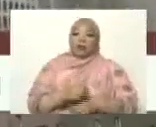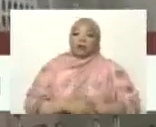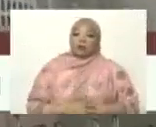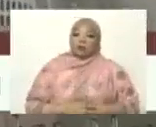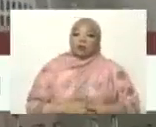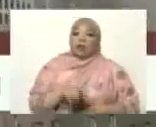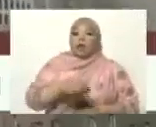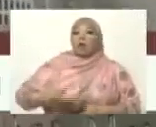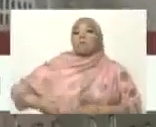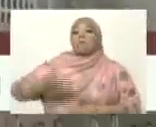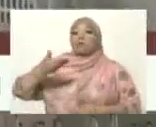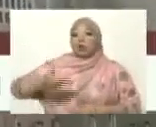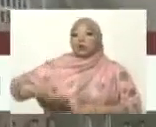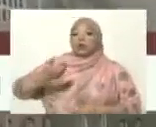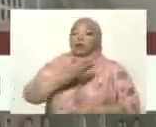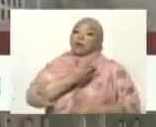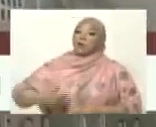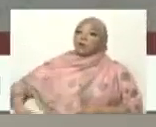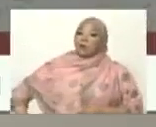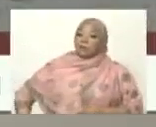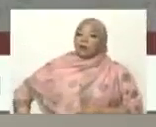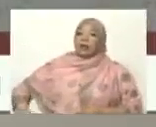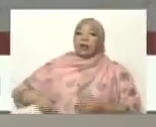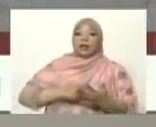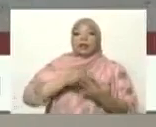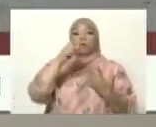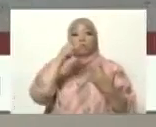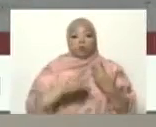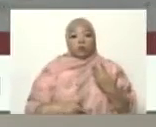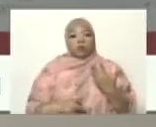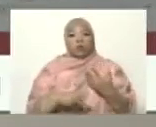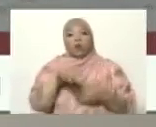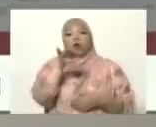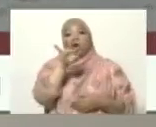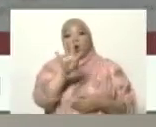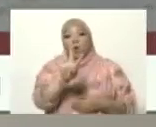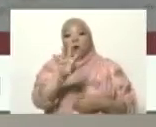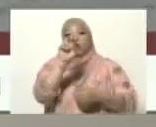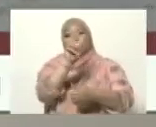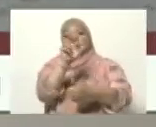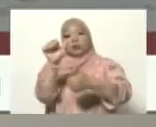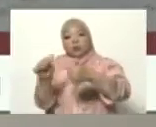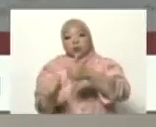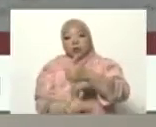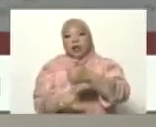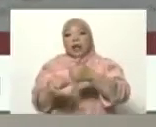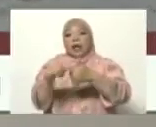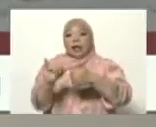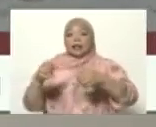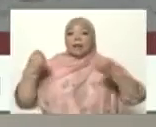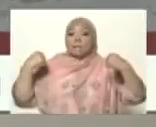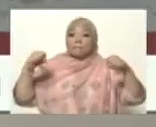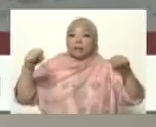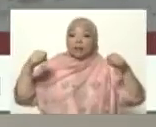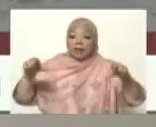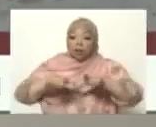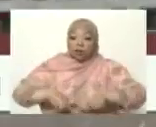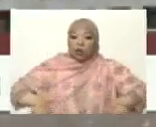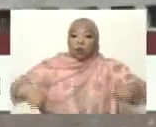la importancia que ha dado el presidente a este programa, que hay 4 vicepresidencias sectoriales activadas